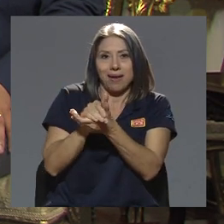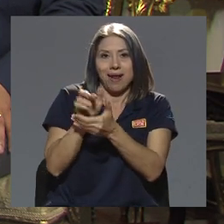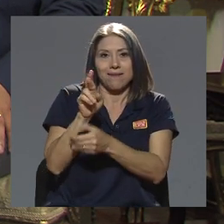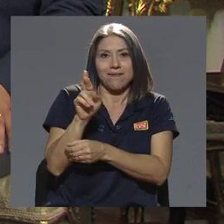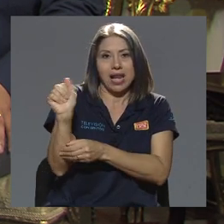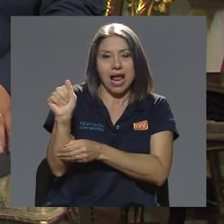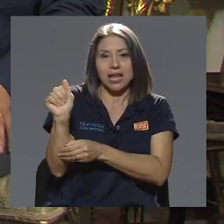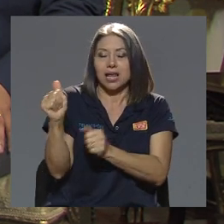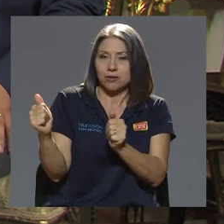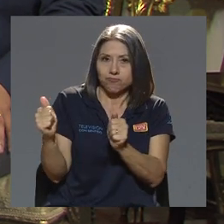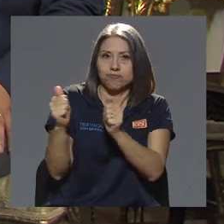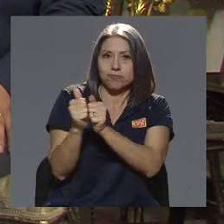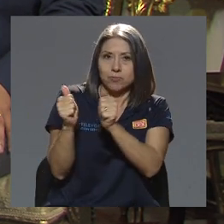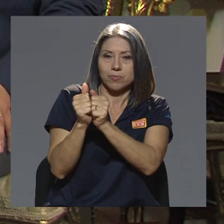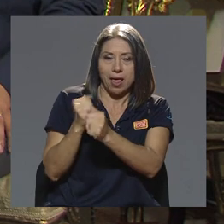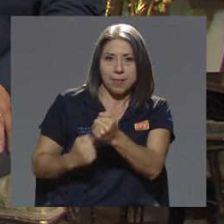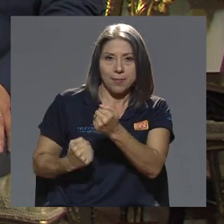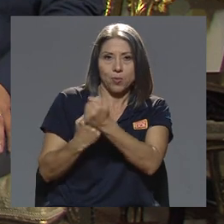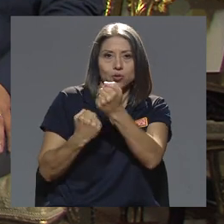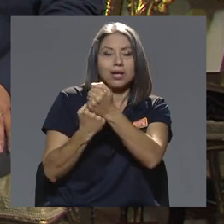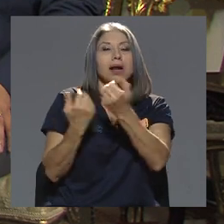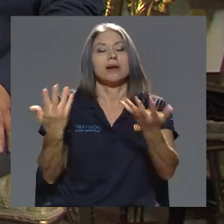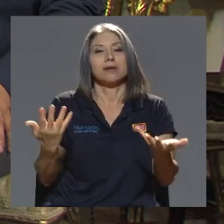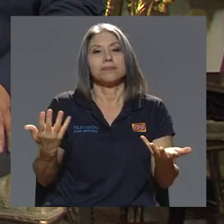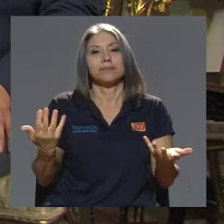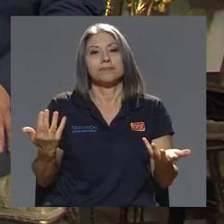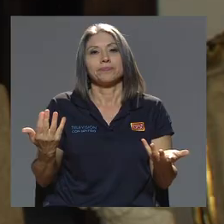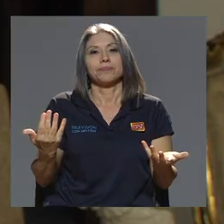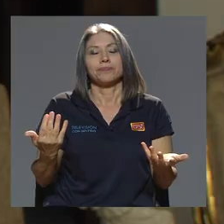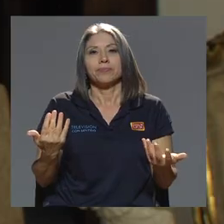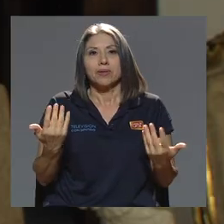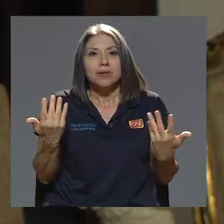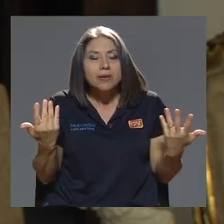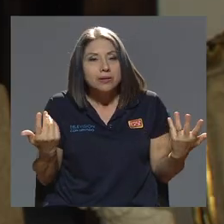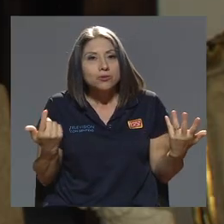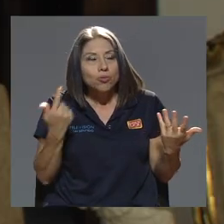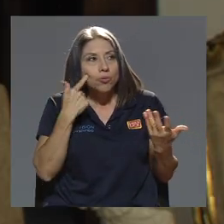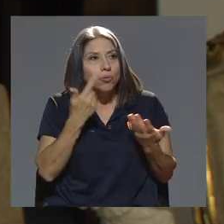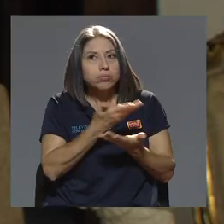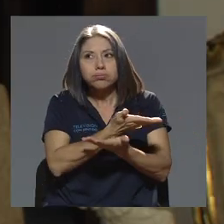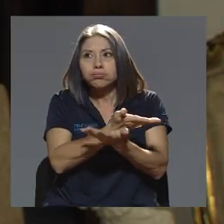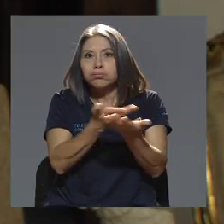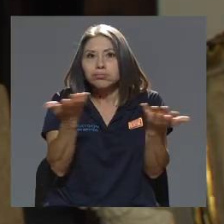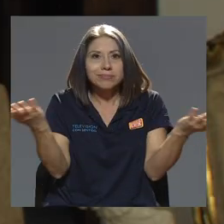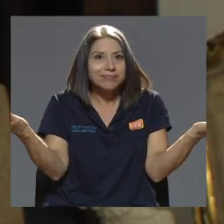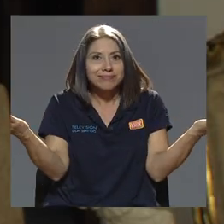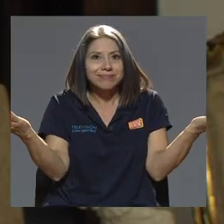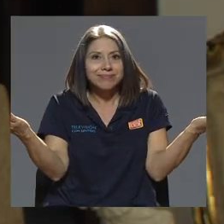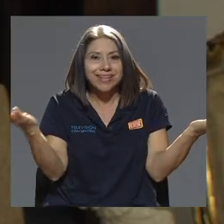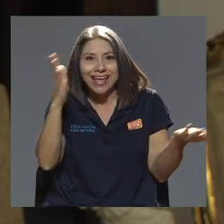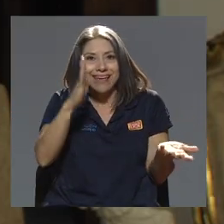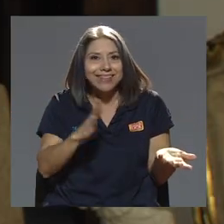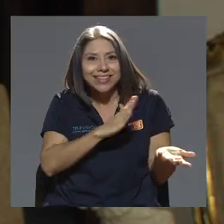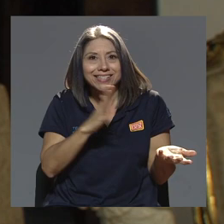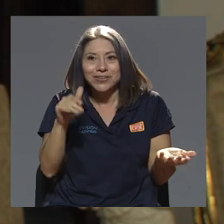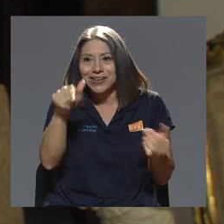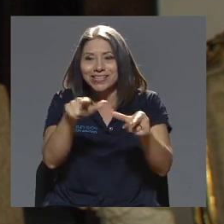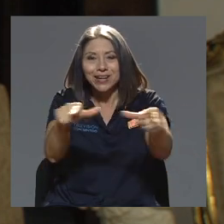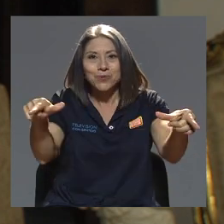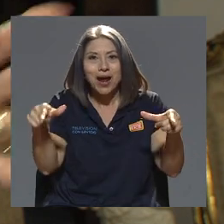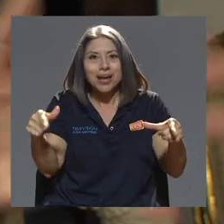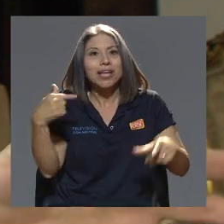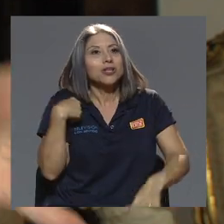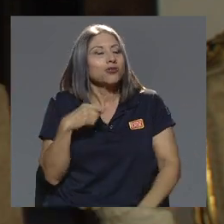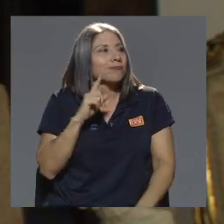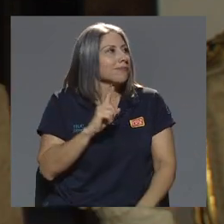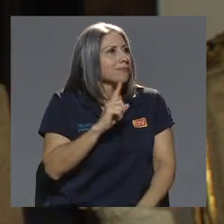pues, que pudiera apoyarlo. Y me encuentro con esta bendición de ese lugar y empiezo a recorrer y